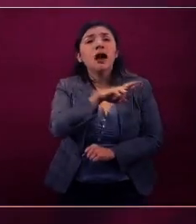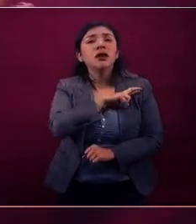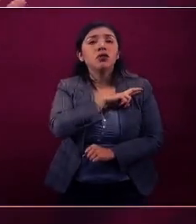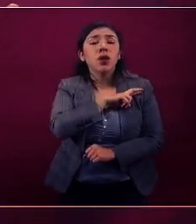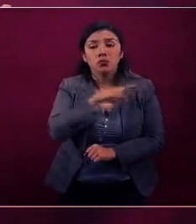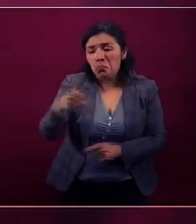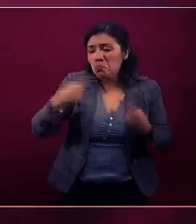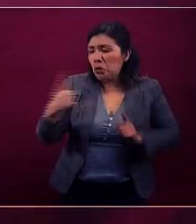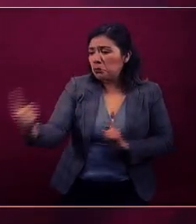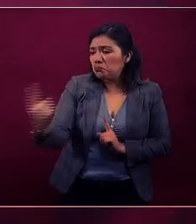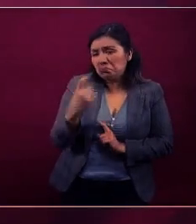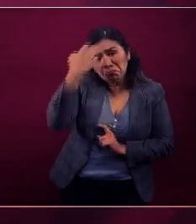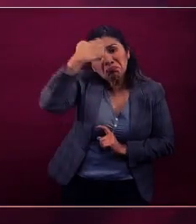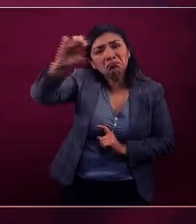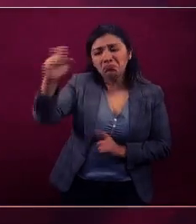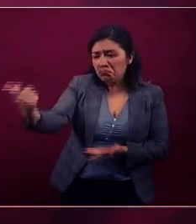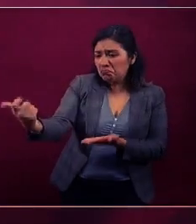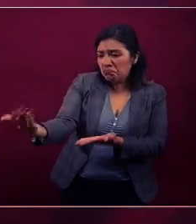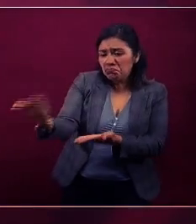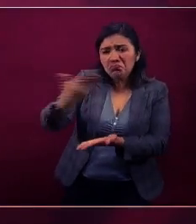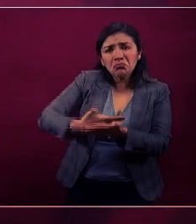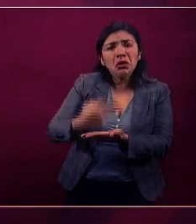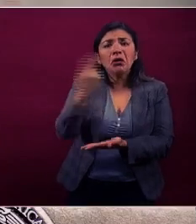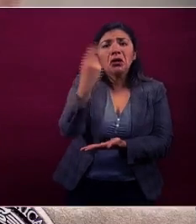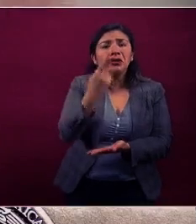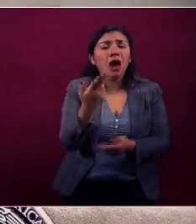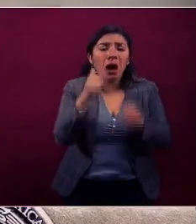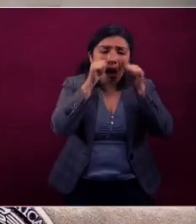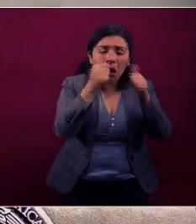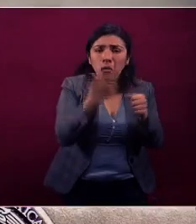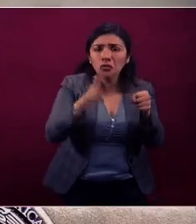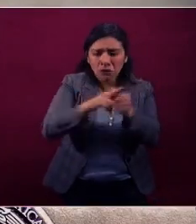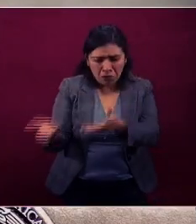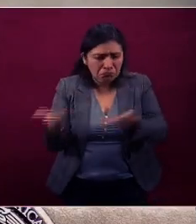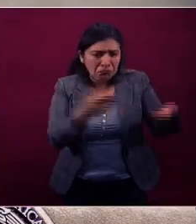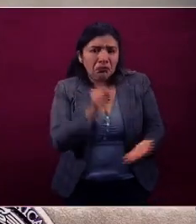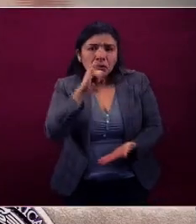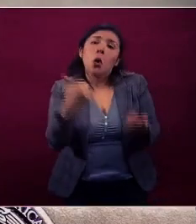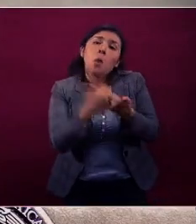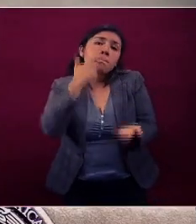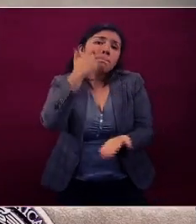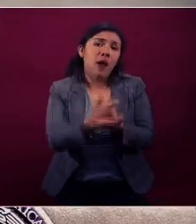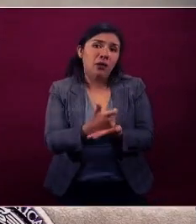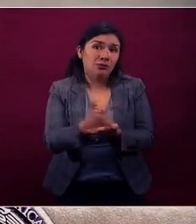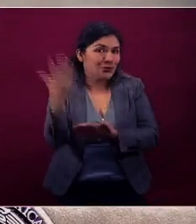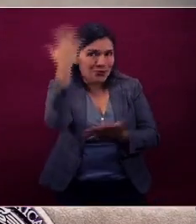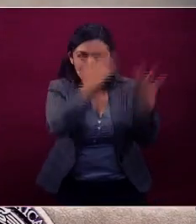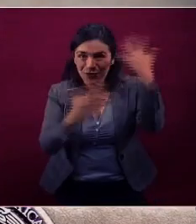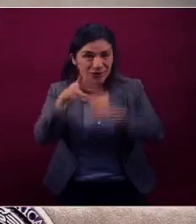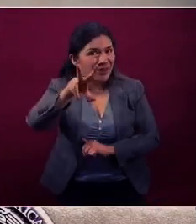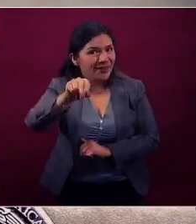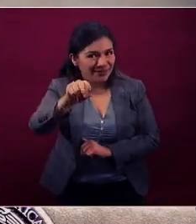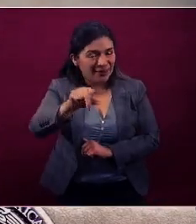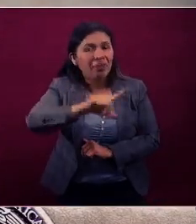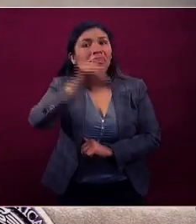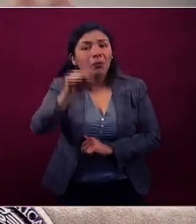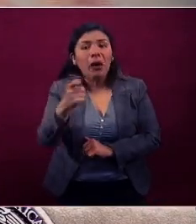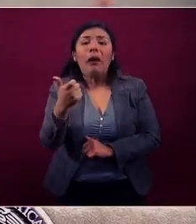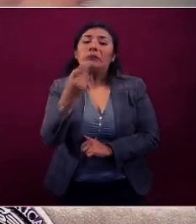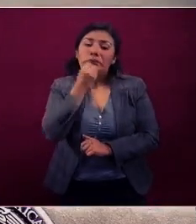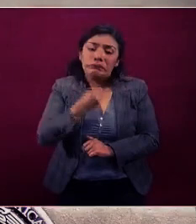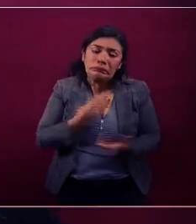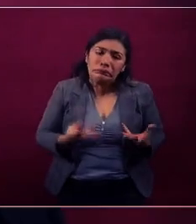una ciudadana o un ciudadano que llegó a pedir atención privada. Entonces nadie se vaya a confundir y que después tenga que incurrir en un